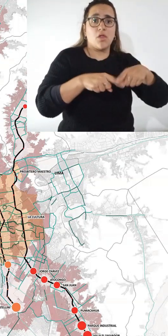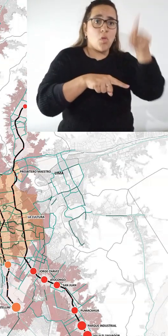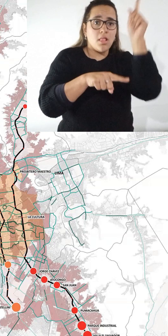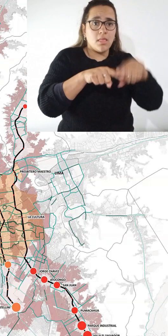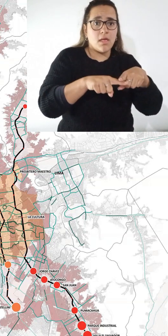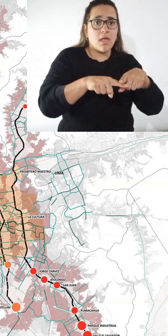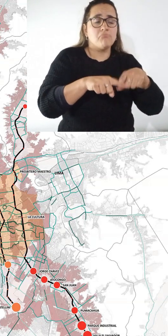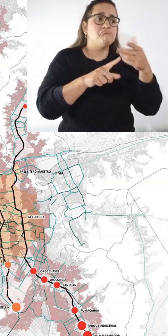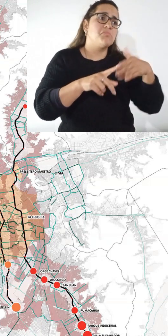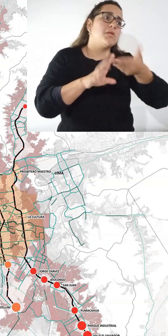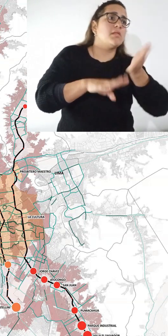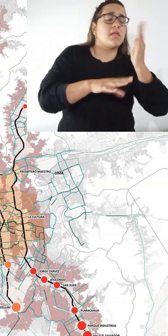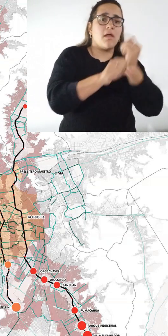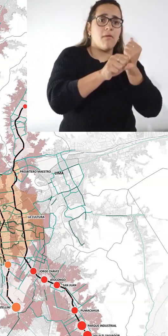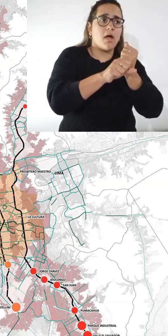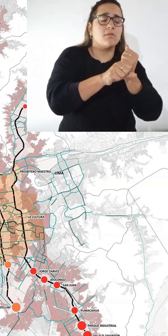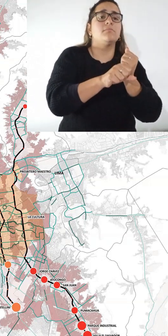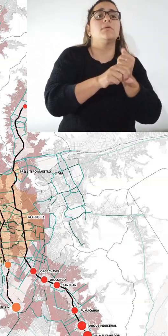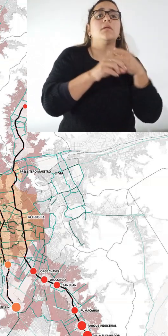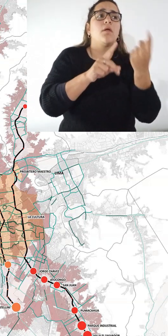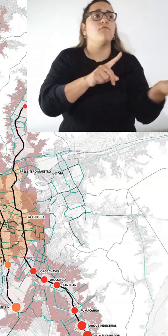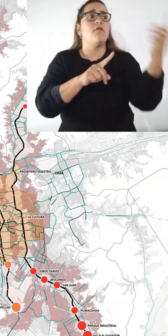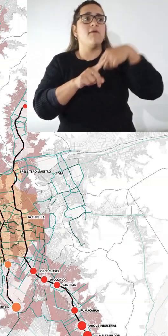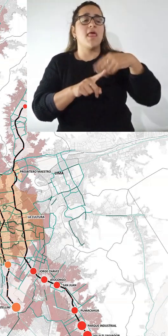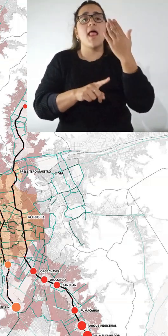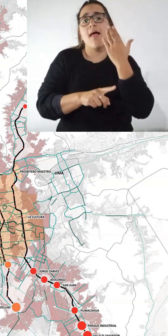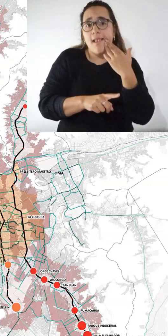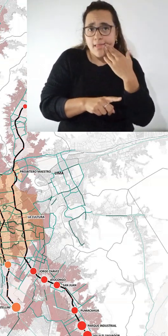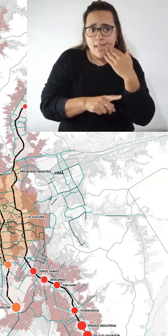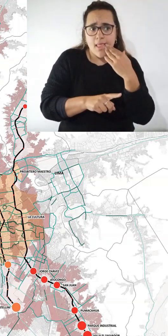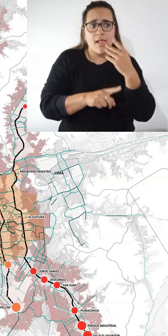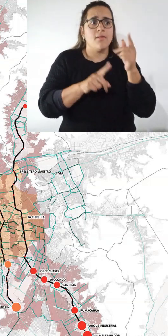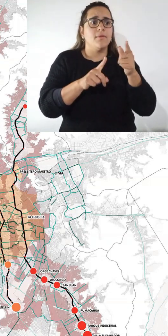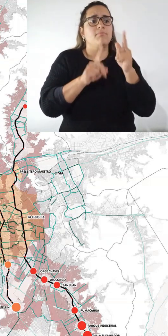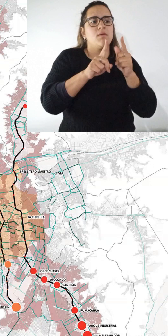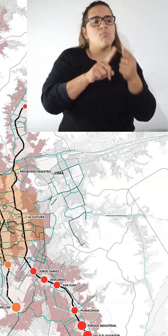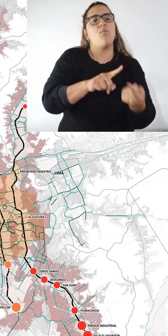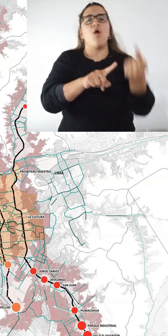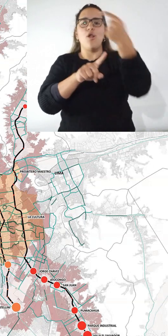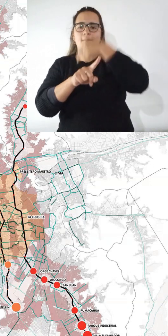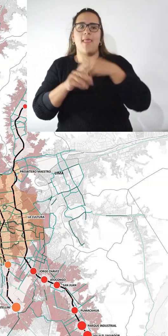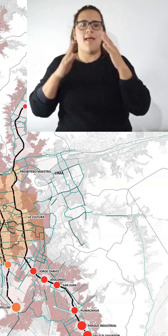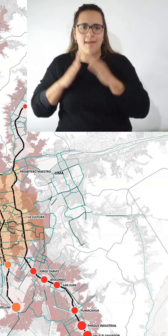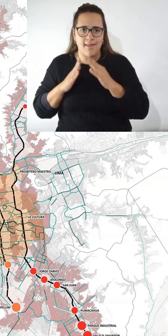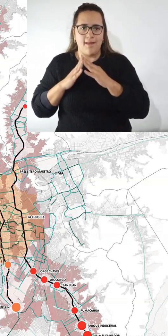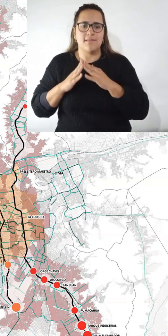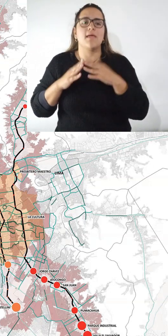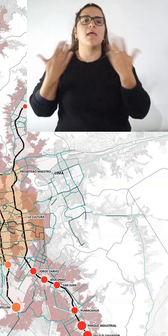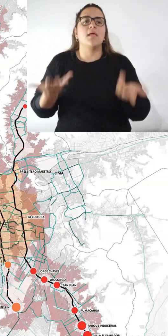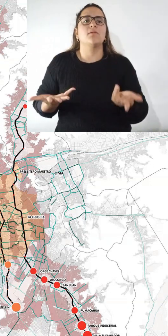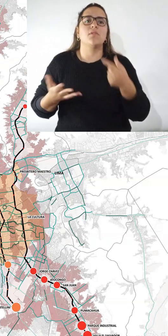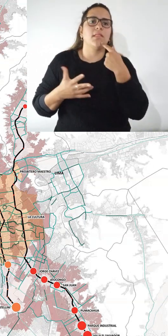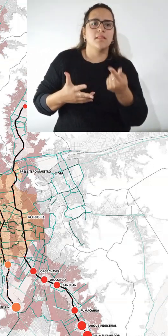su bicicleta todo el día y luego irse a su trabajo y volver por la tarde o por la noche y volver a hacer el mismo